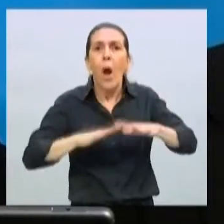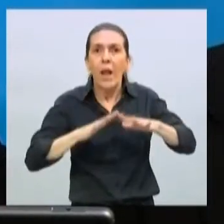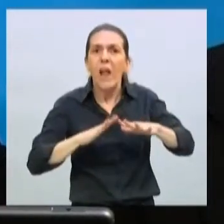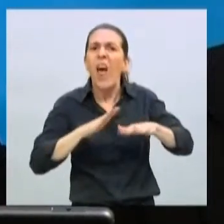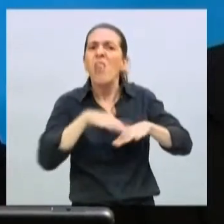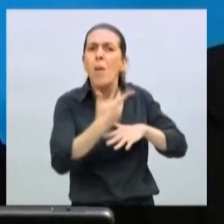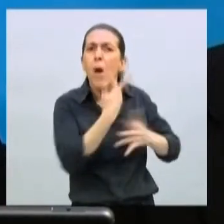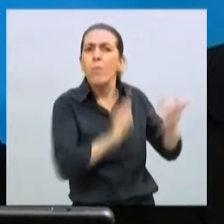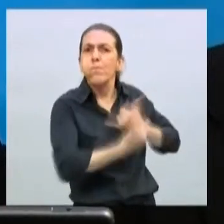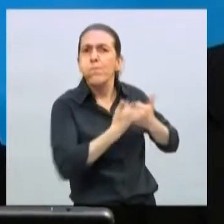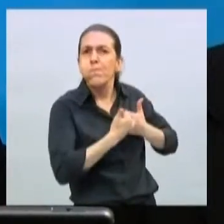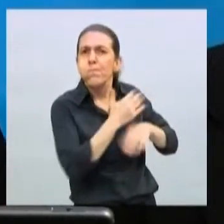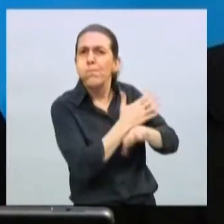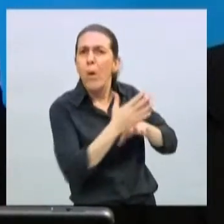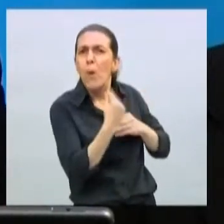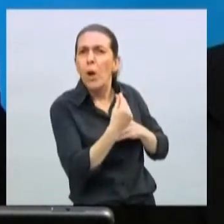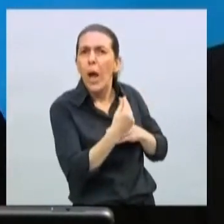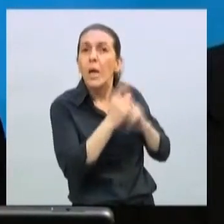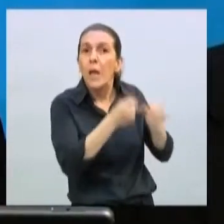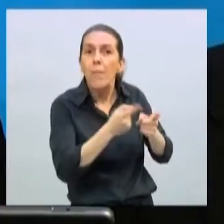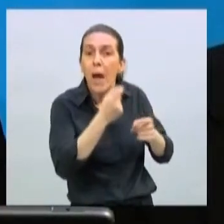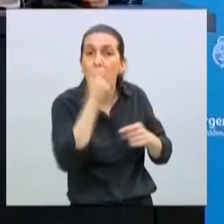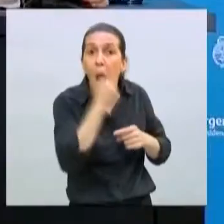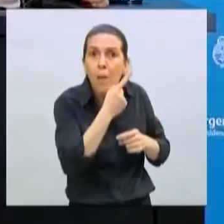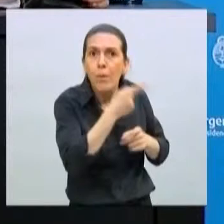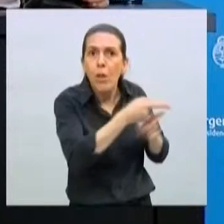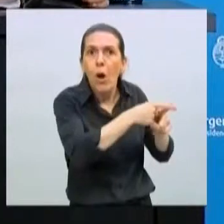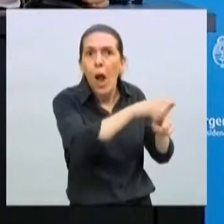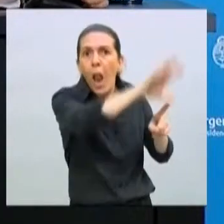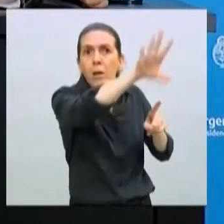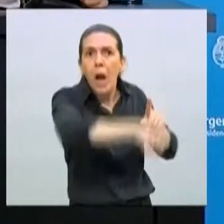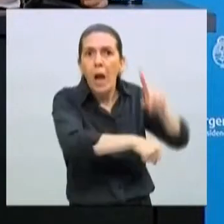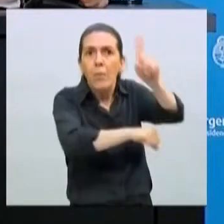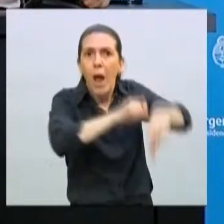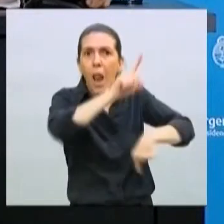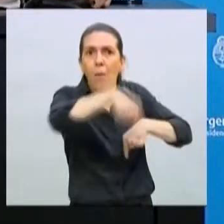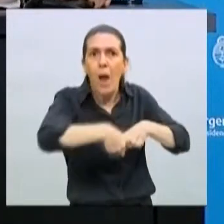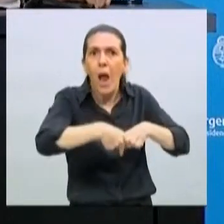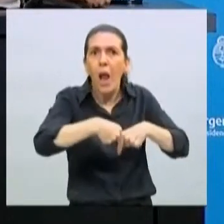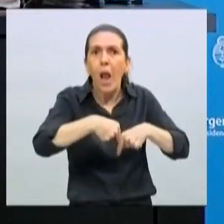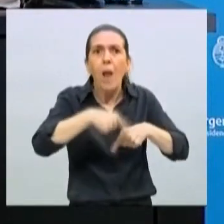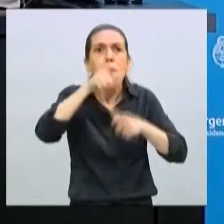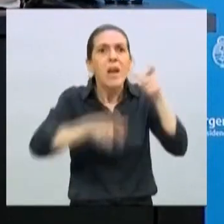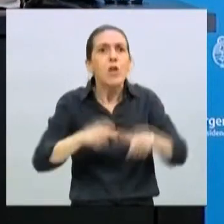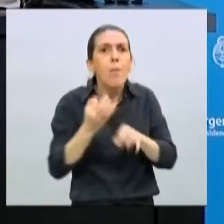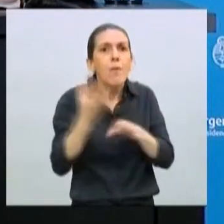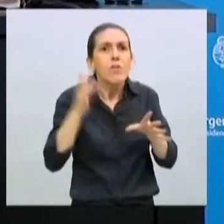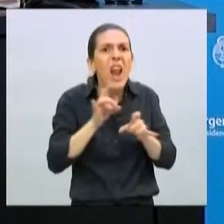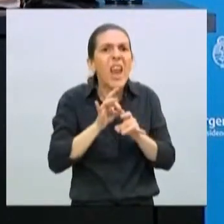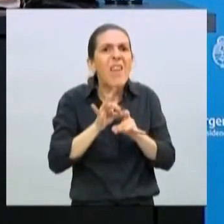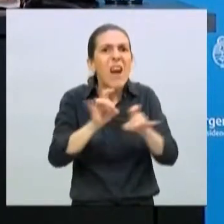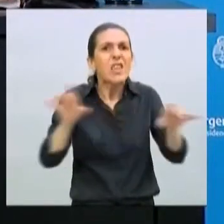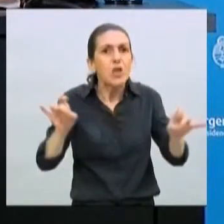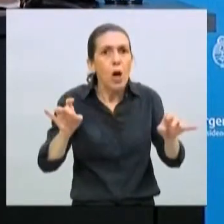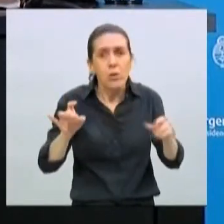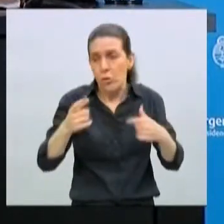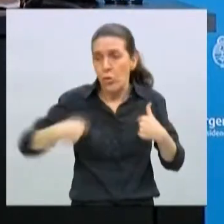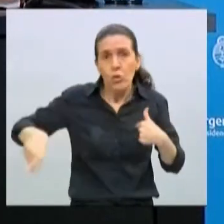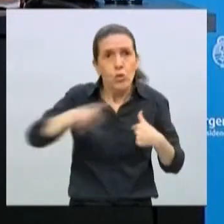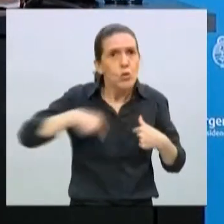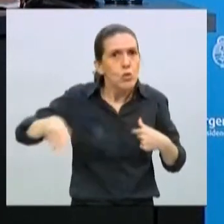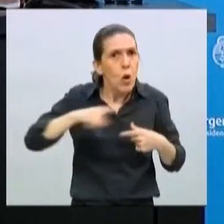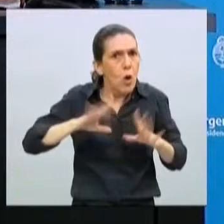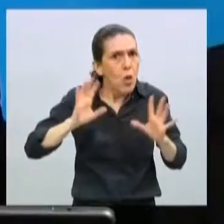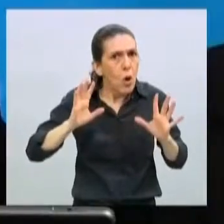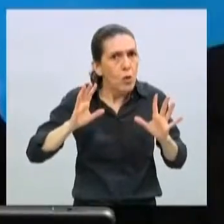la rapidez que con la que me trajo a los infectólogos y haber tenido todos, no yo solo, todos, la